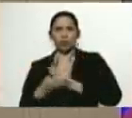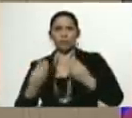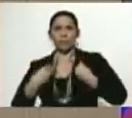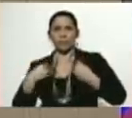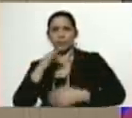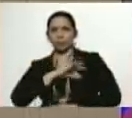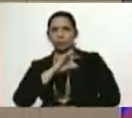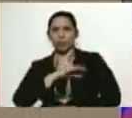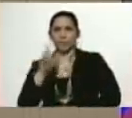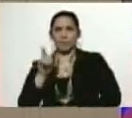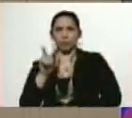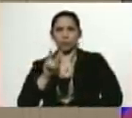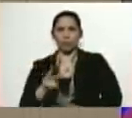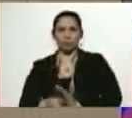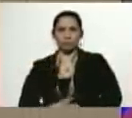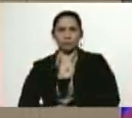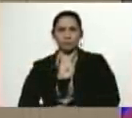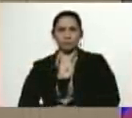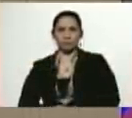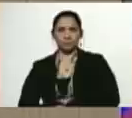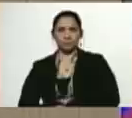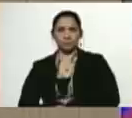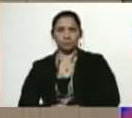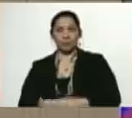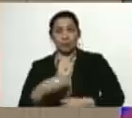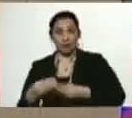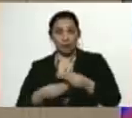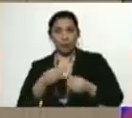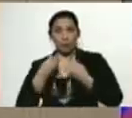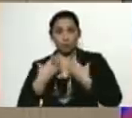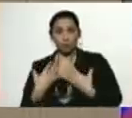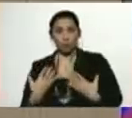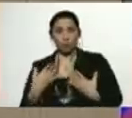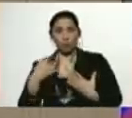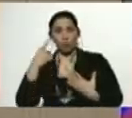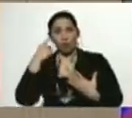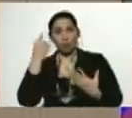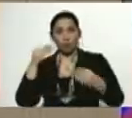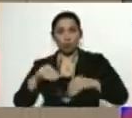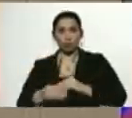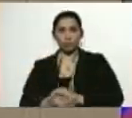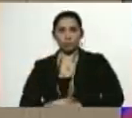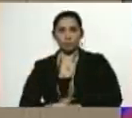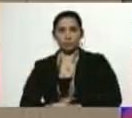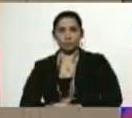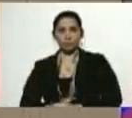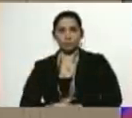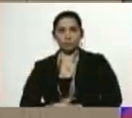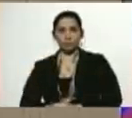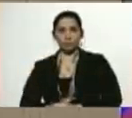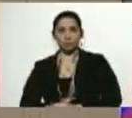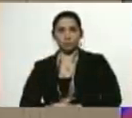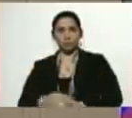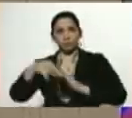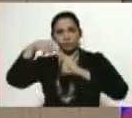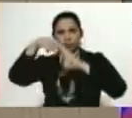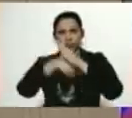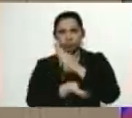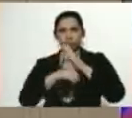en Venezuela, a que hagamos bueno este convenio, a que lo